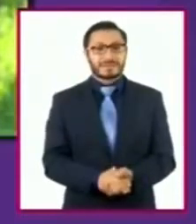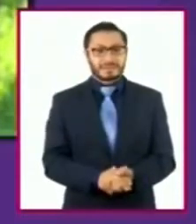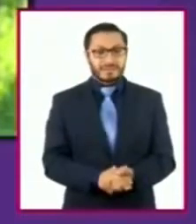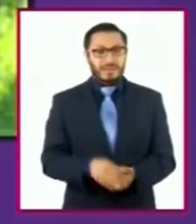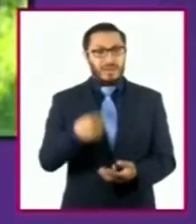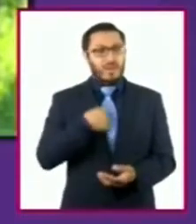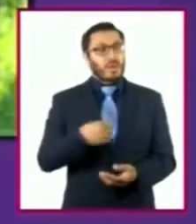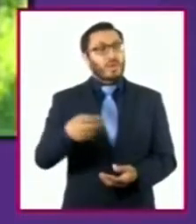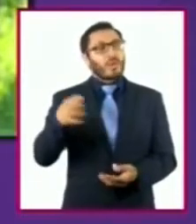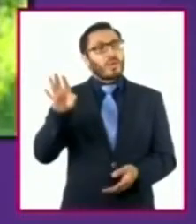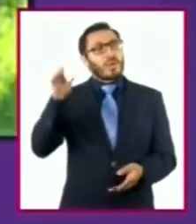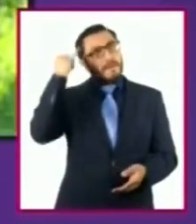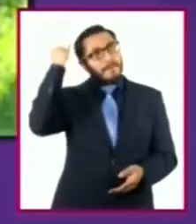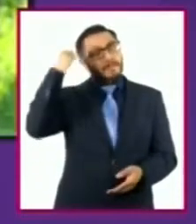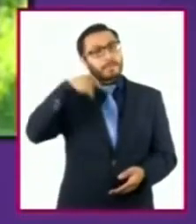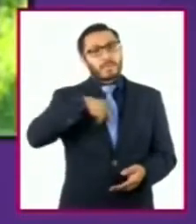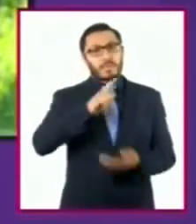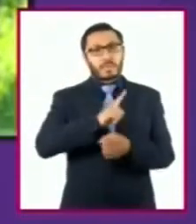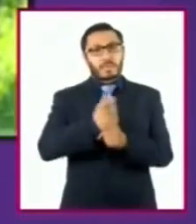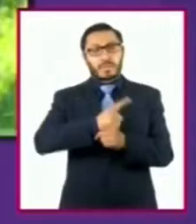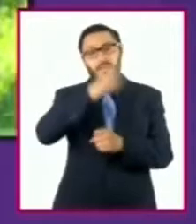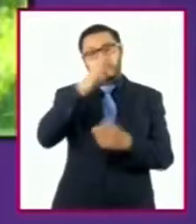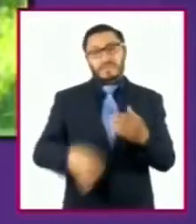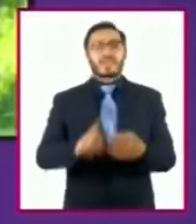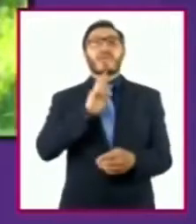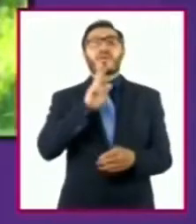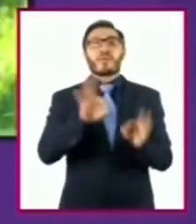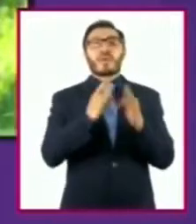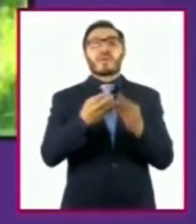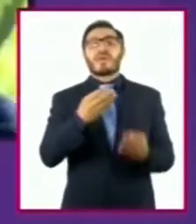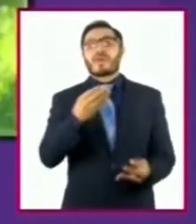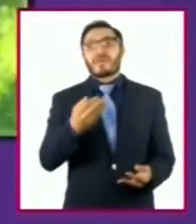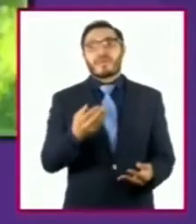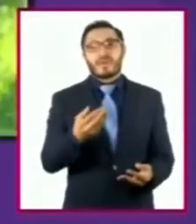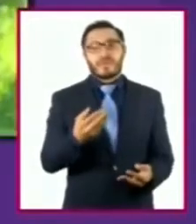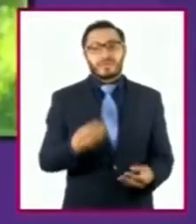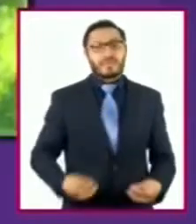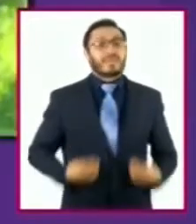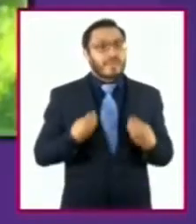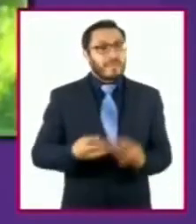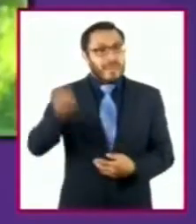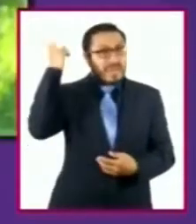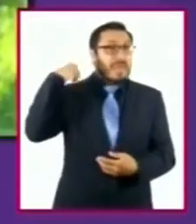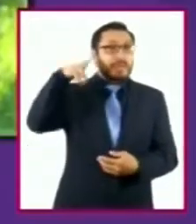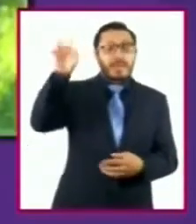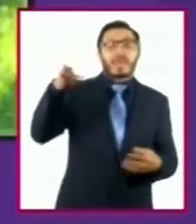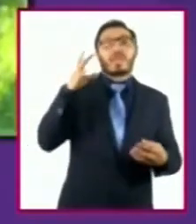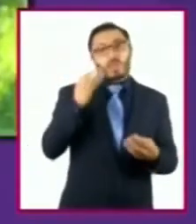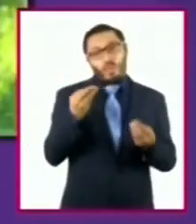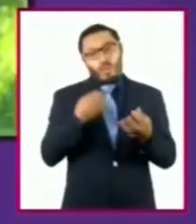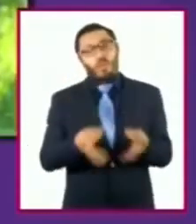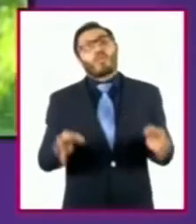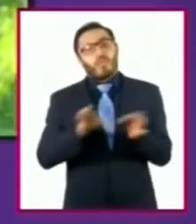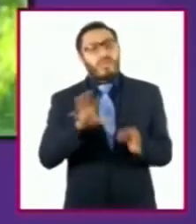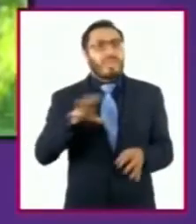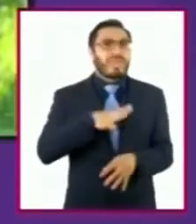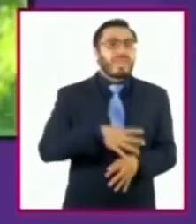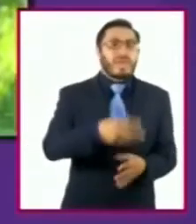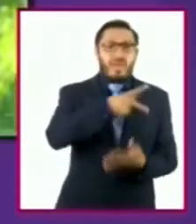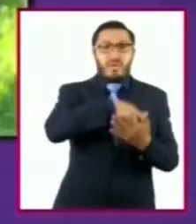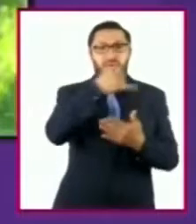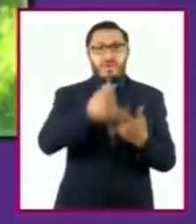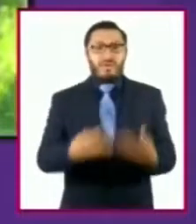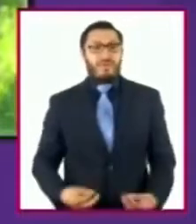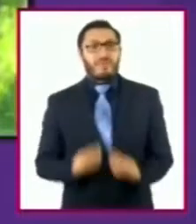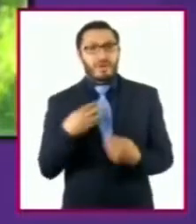carrera, teniendo una mejor calidad de vida, viajando. Sí, es muy importante tener en esta etapa un proyecto de vida